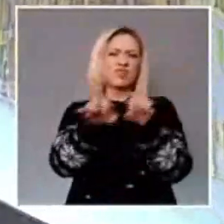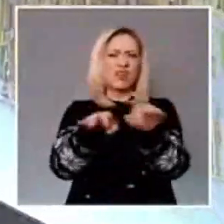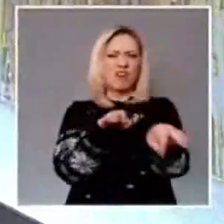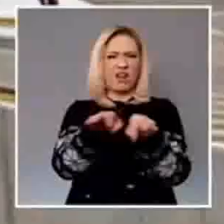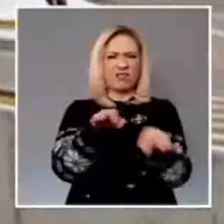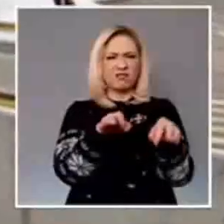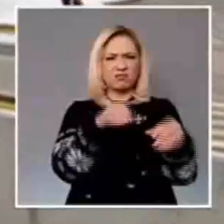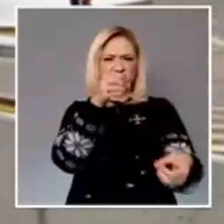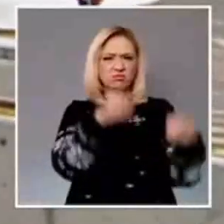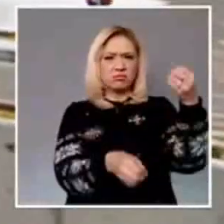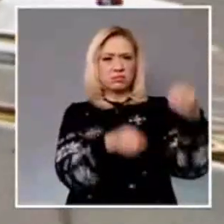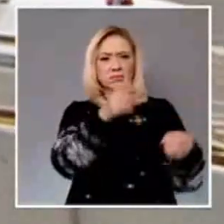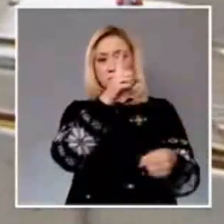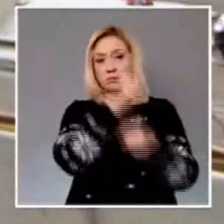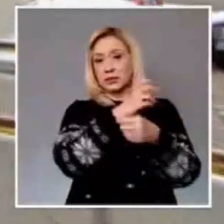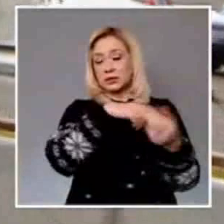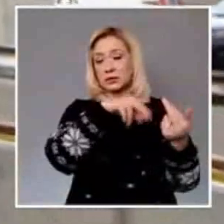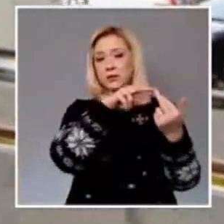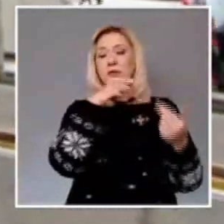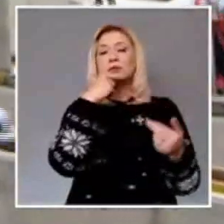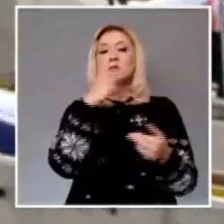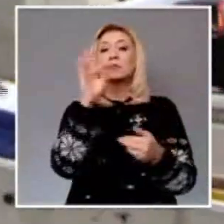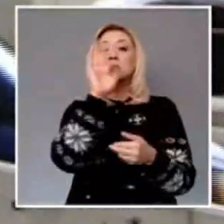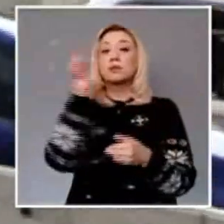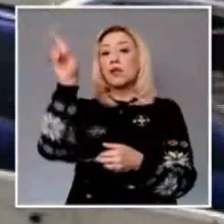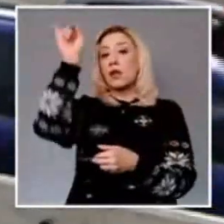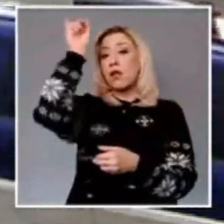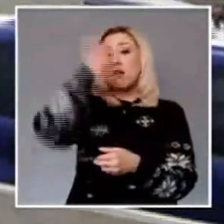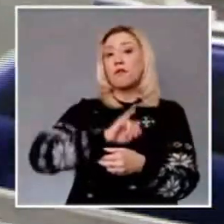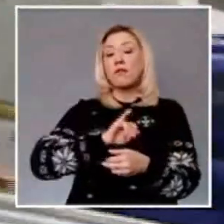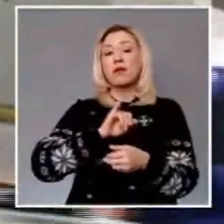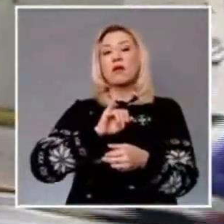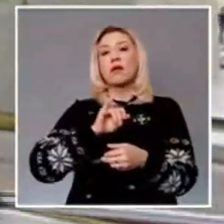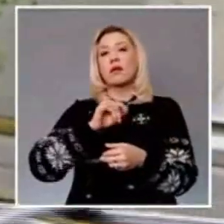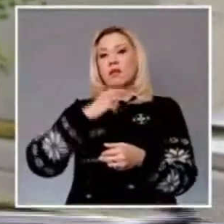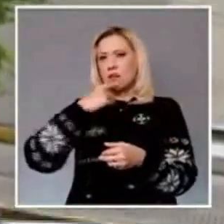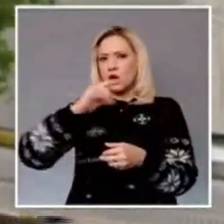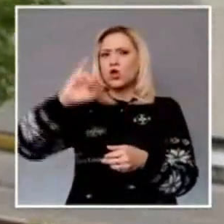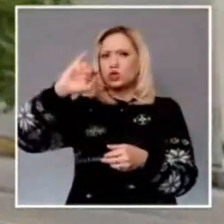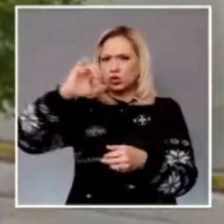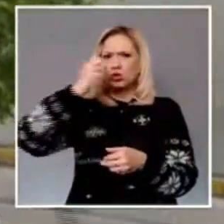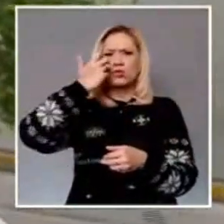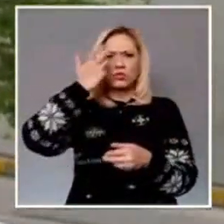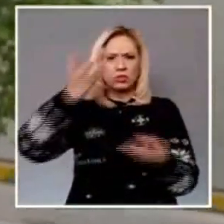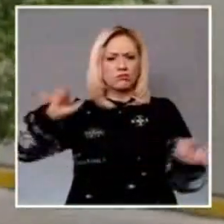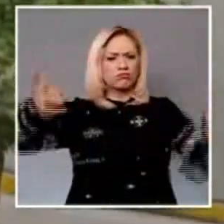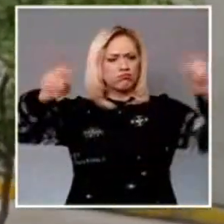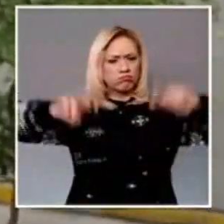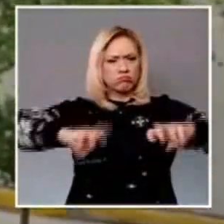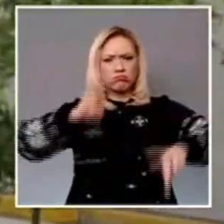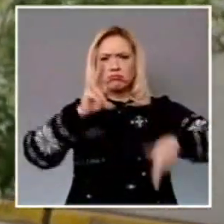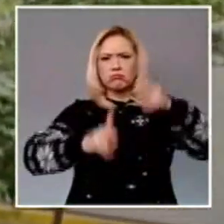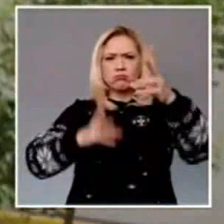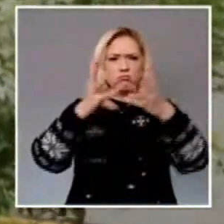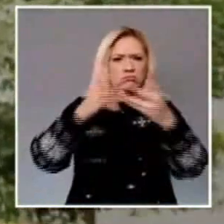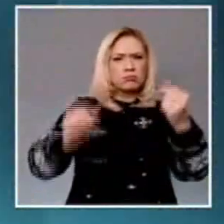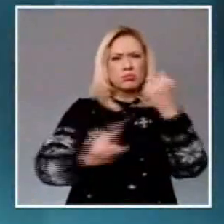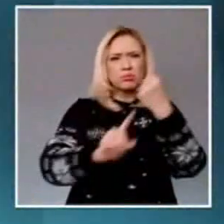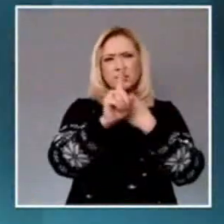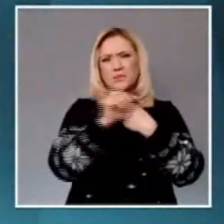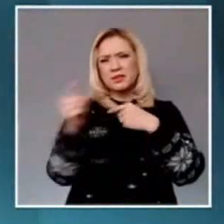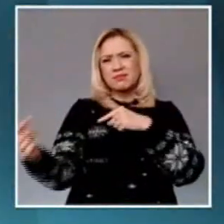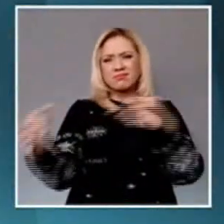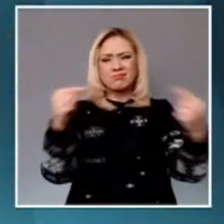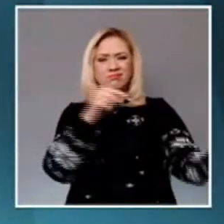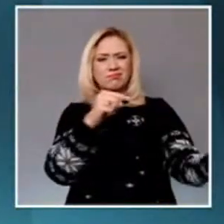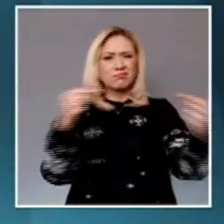patrón expresa su voluntad de conciliar para dar por terminada la controversia mediante un convenio celebrado dentro del juicio en presencia